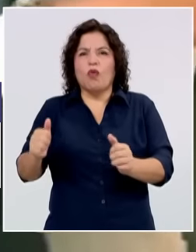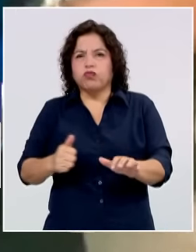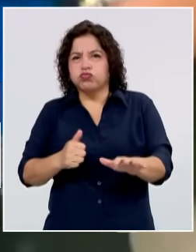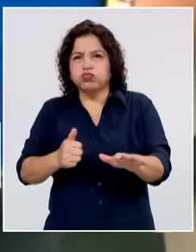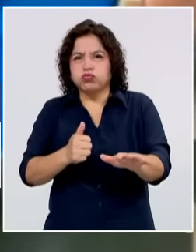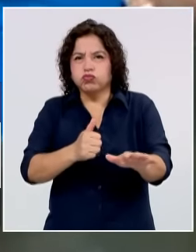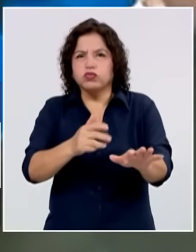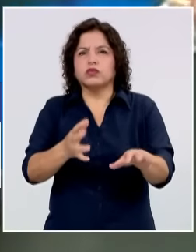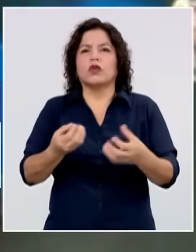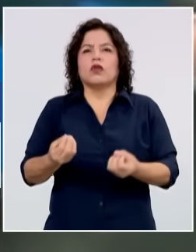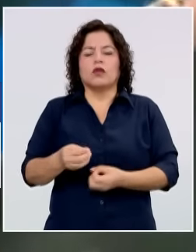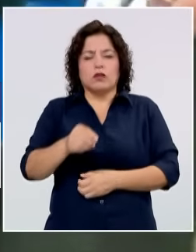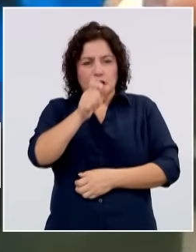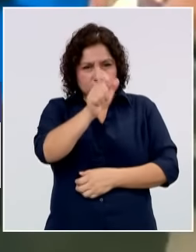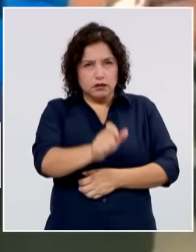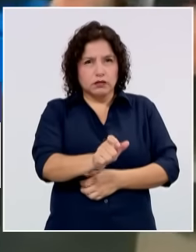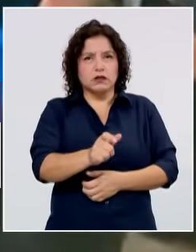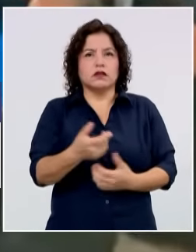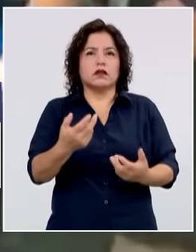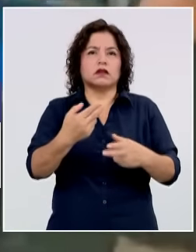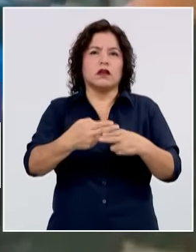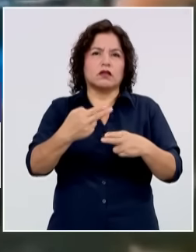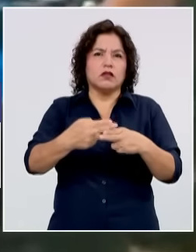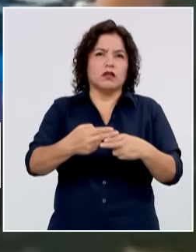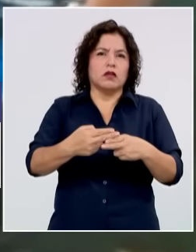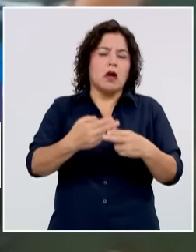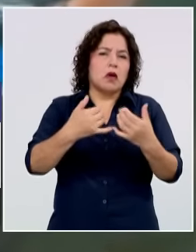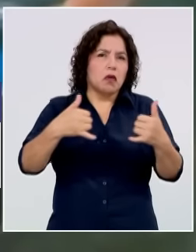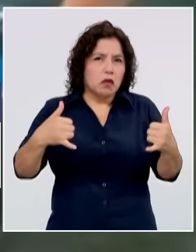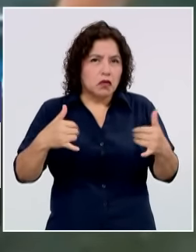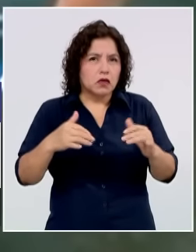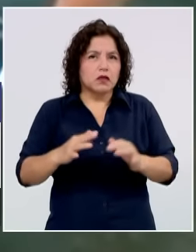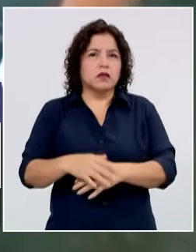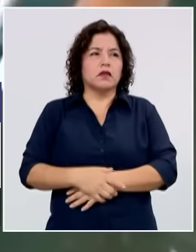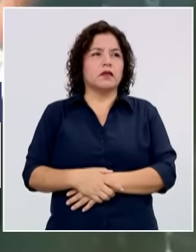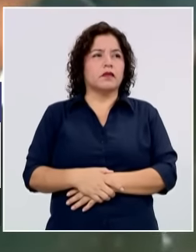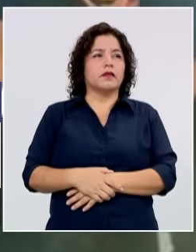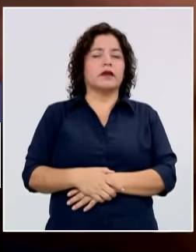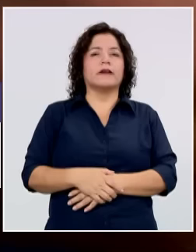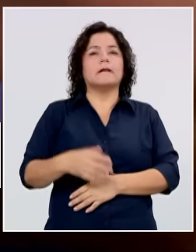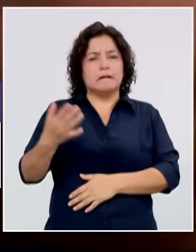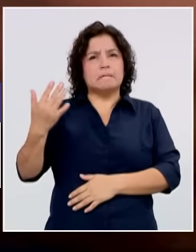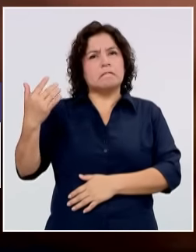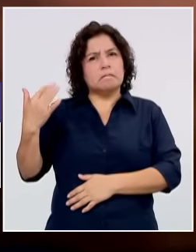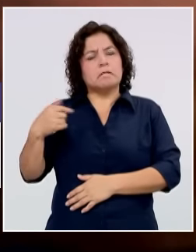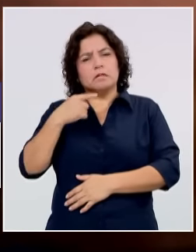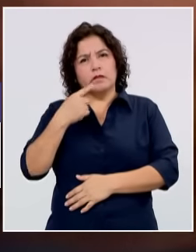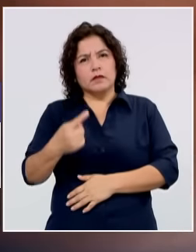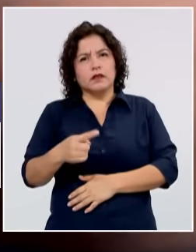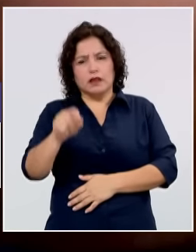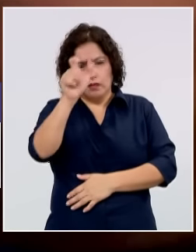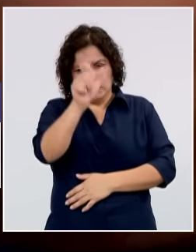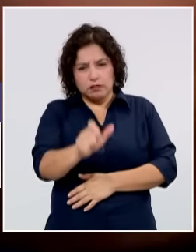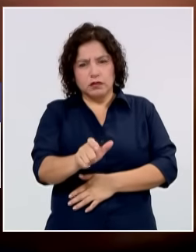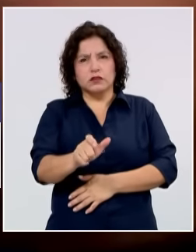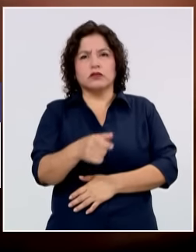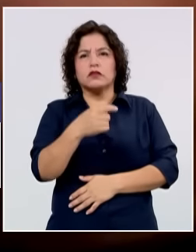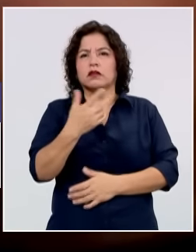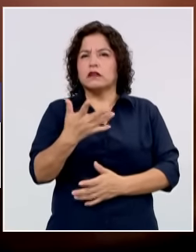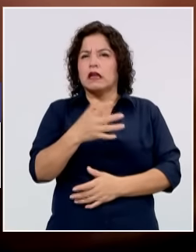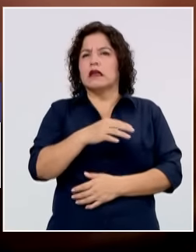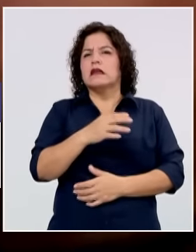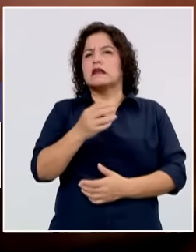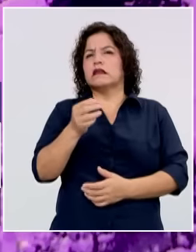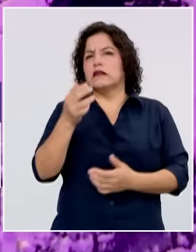este eh sujeto denominado el gordo guara Lo cierto es que en alguna oportunidad se dijo que él era como el sucesor de caracol pero en